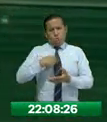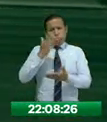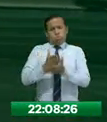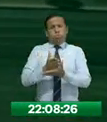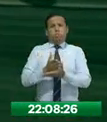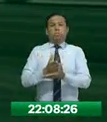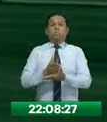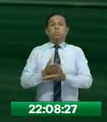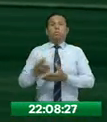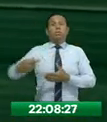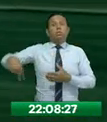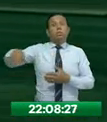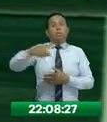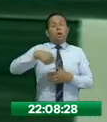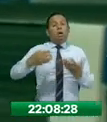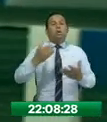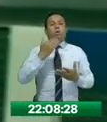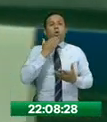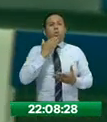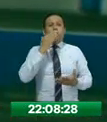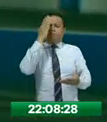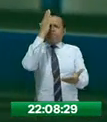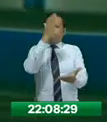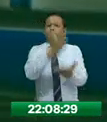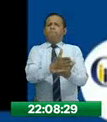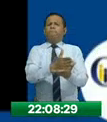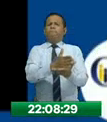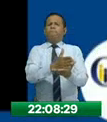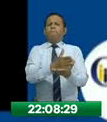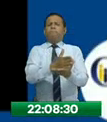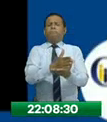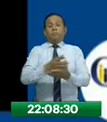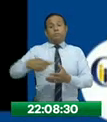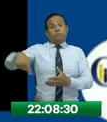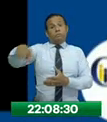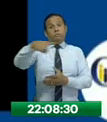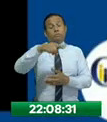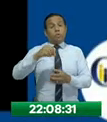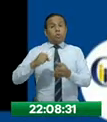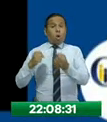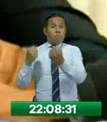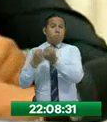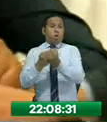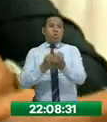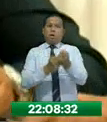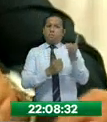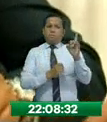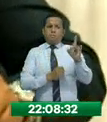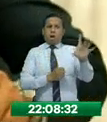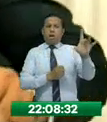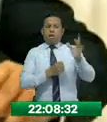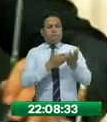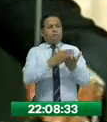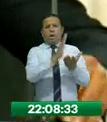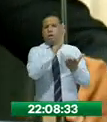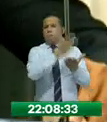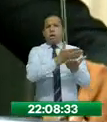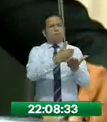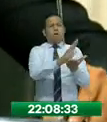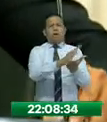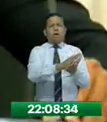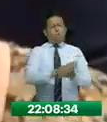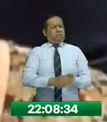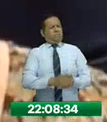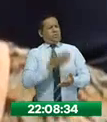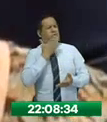después del pleno fue suspendido abruptamente quienes votaron a favor consideran que el presidente de dicho organismo no puede ser juez y